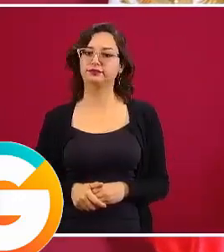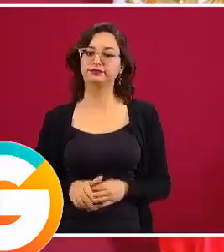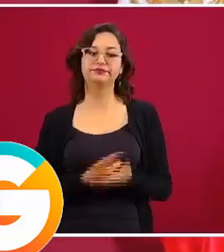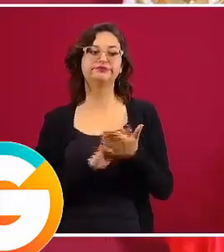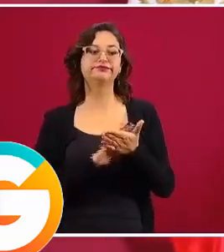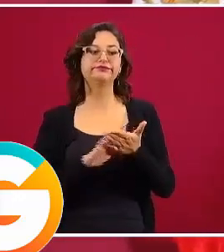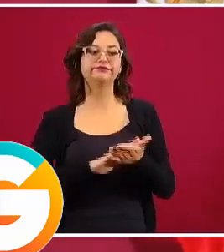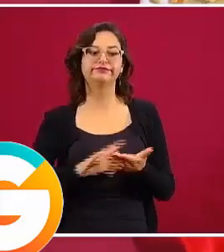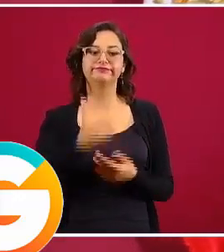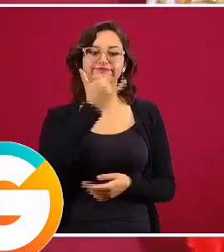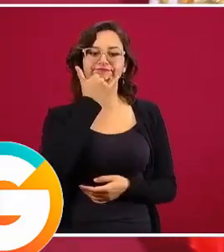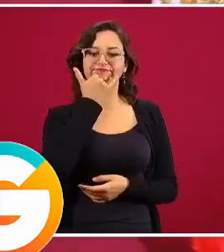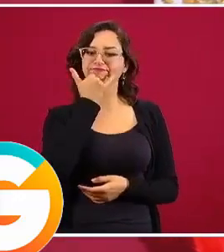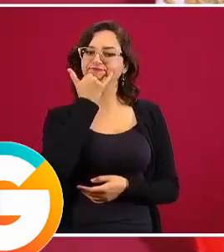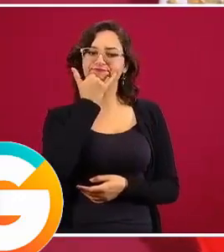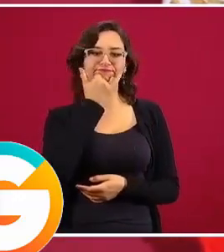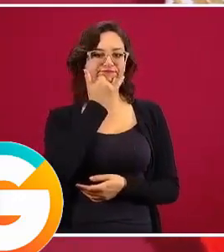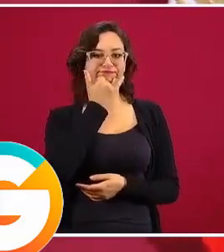perdonado.